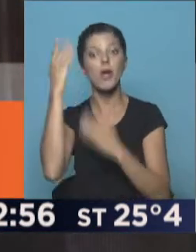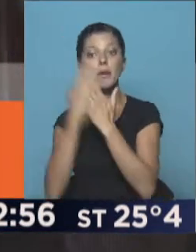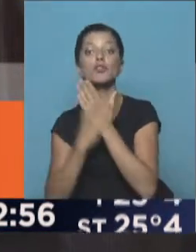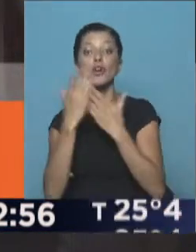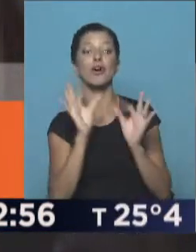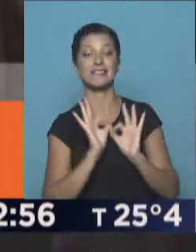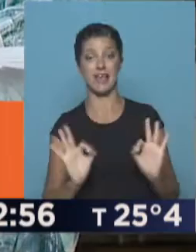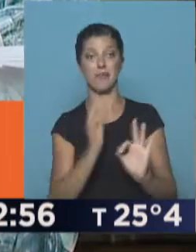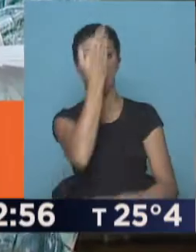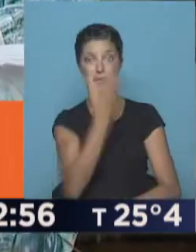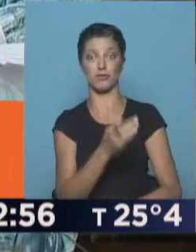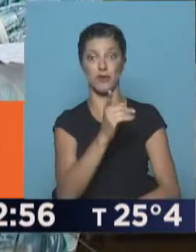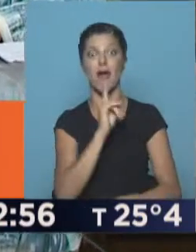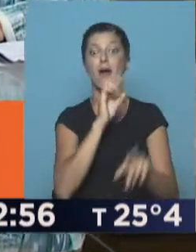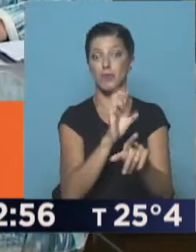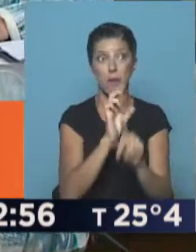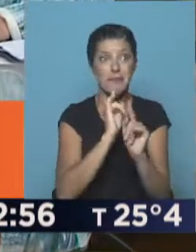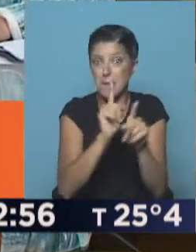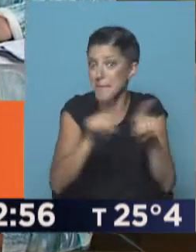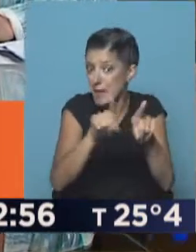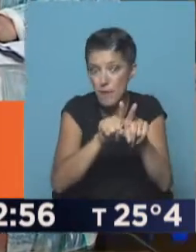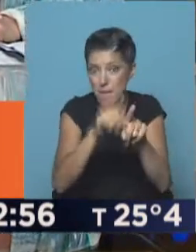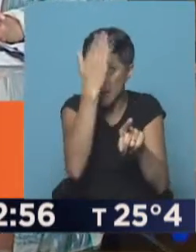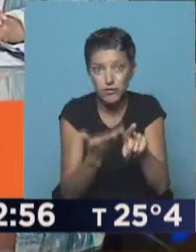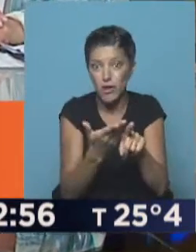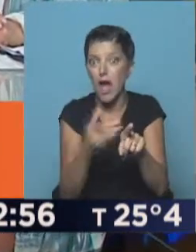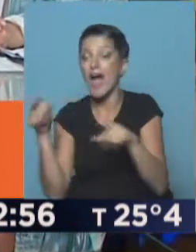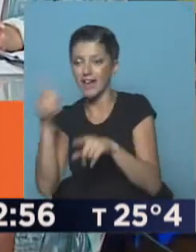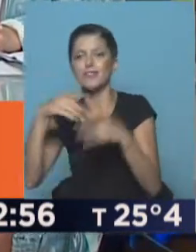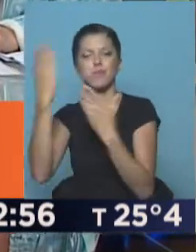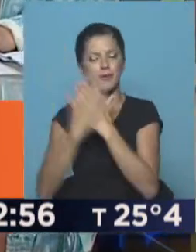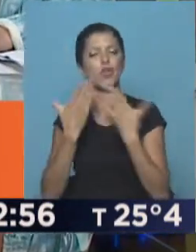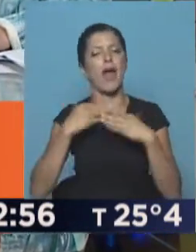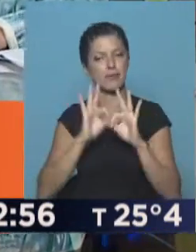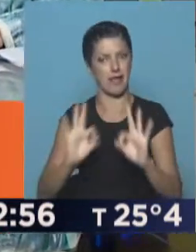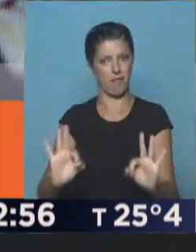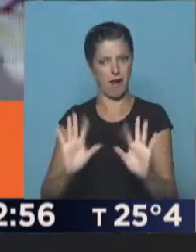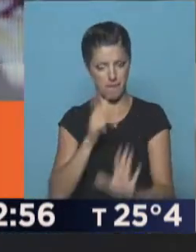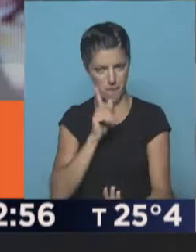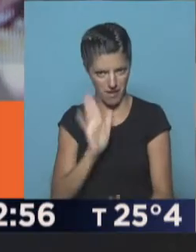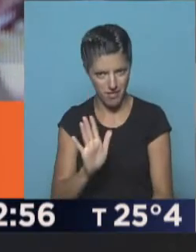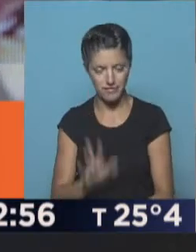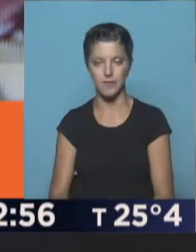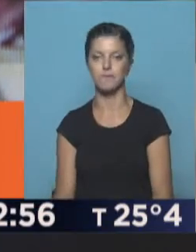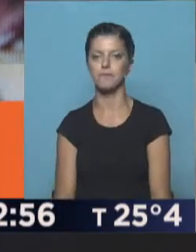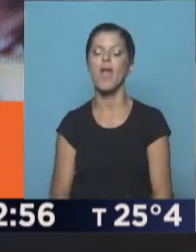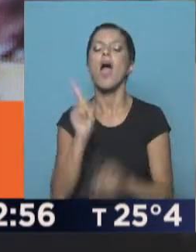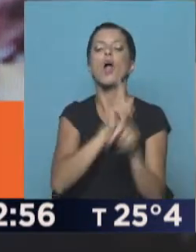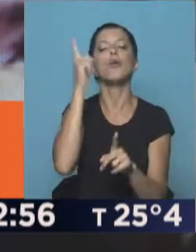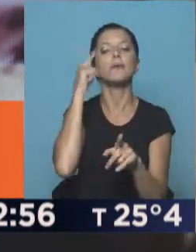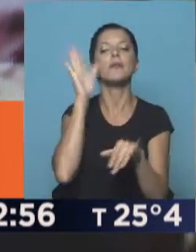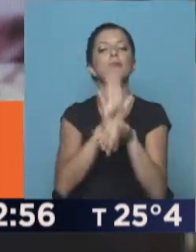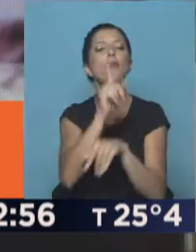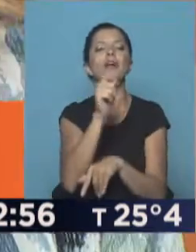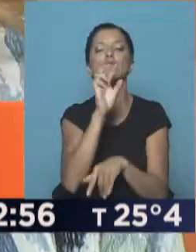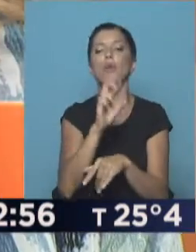Trump de sí mismo, justamente para lograr un equilibrio entre esto que parece seguir siendo una campaña de parte